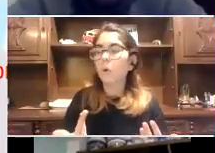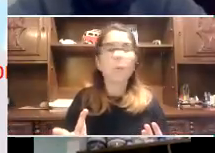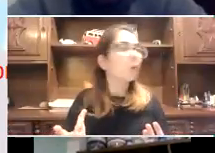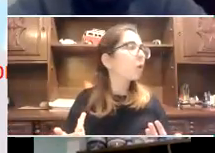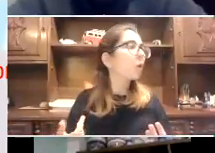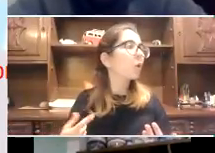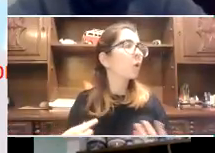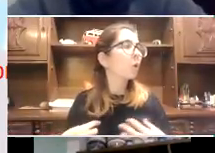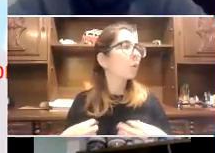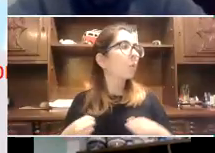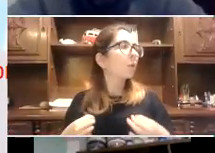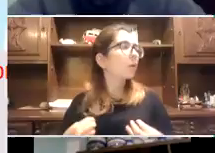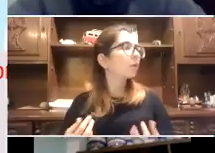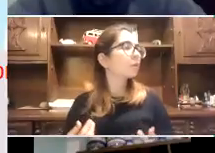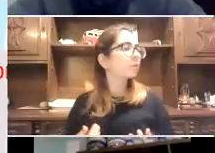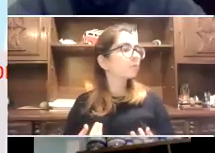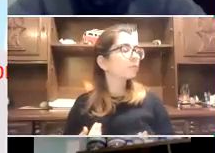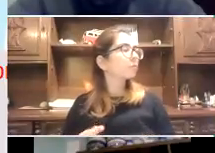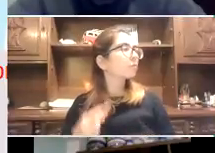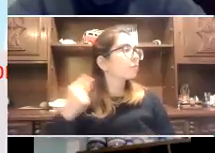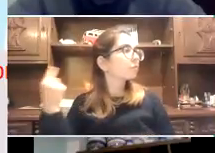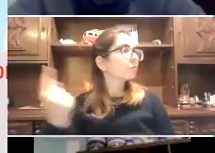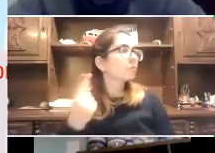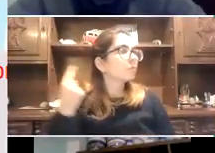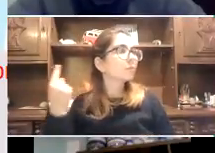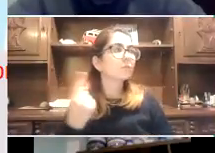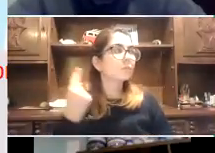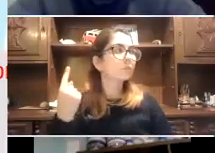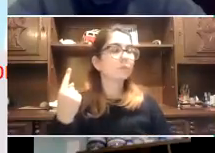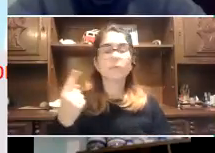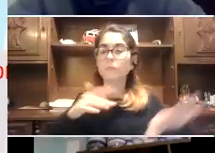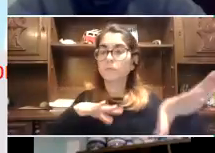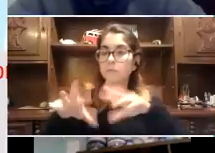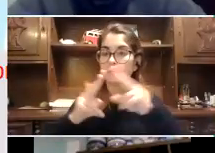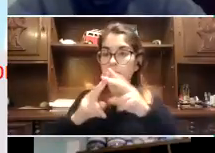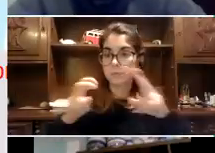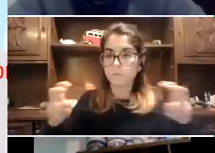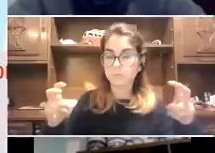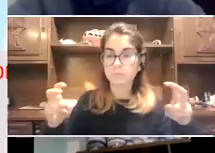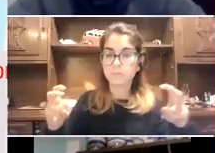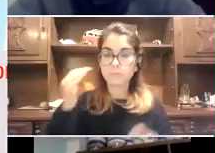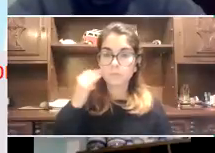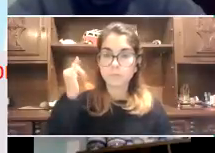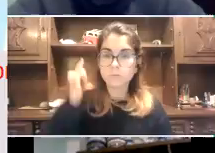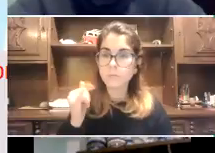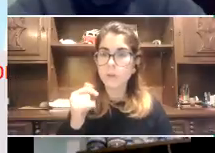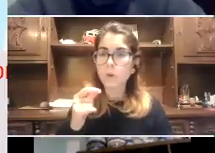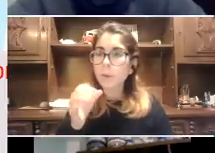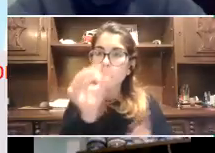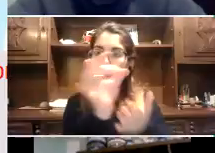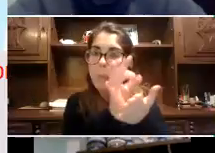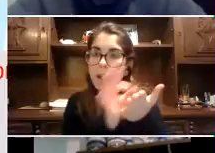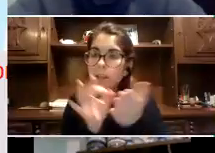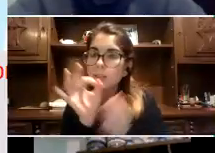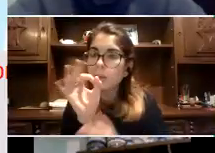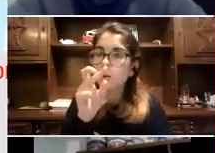En general, como les decía, los fenómenos eléctricos que observamos no ocurren entre partículas, sino que ocurren entre un